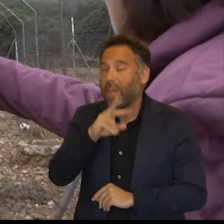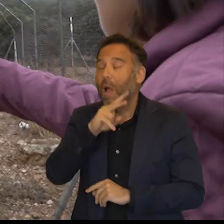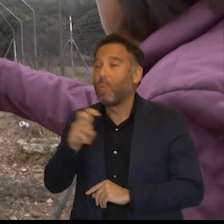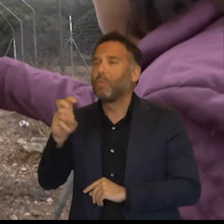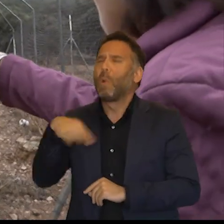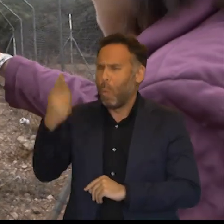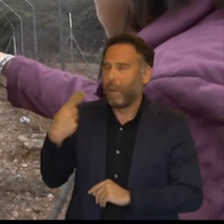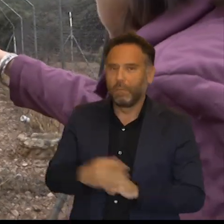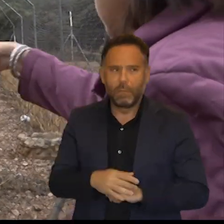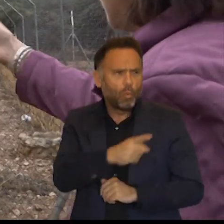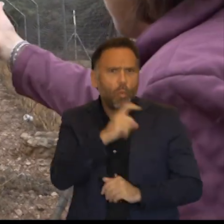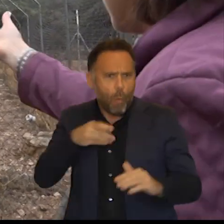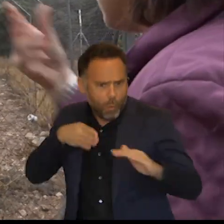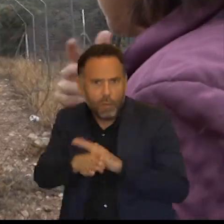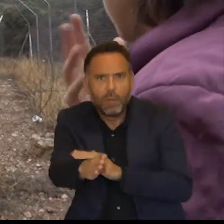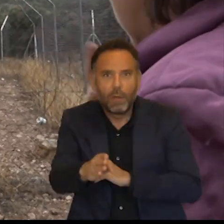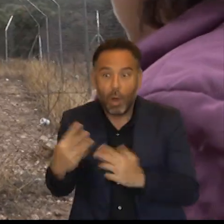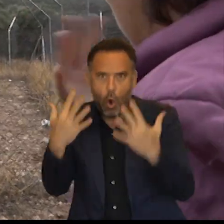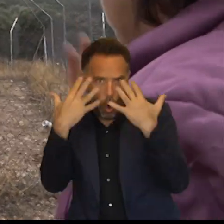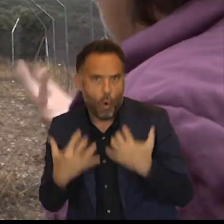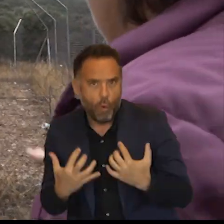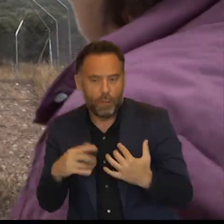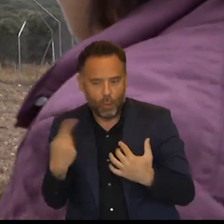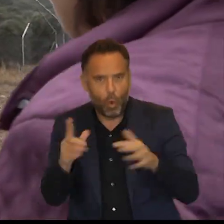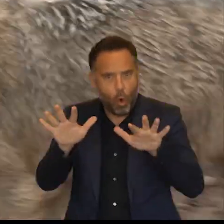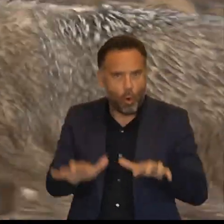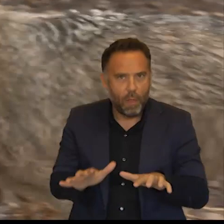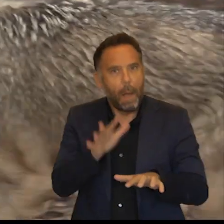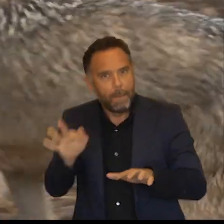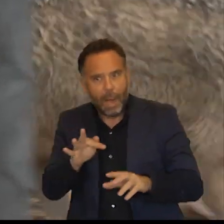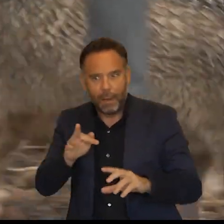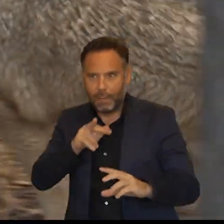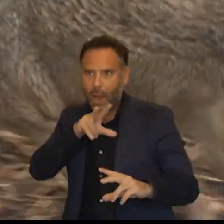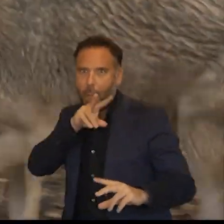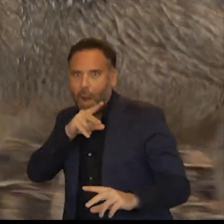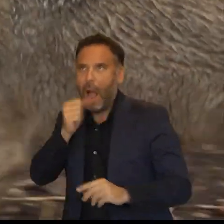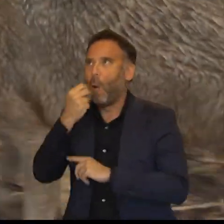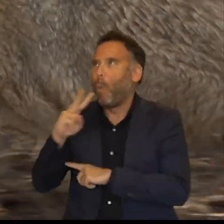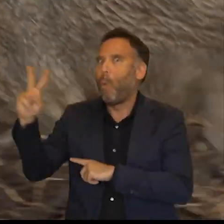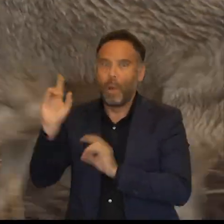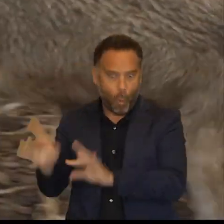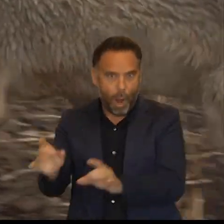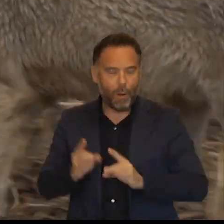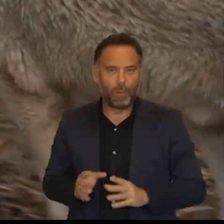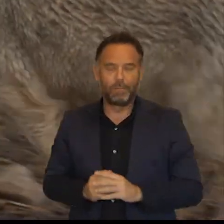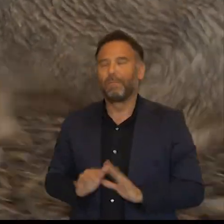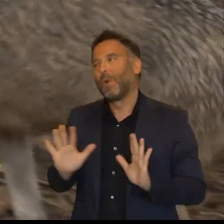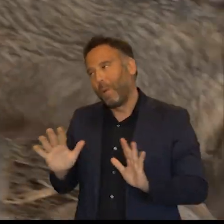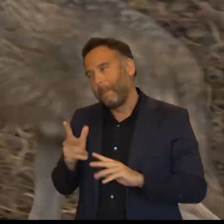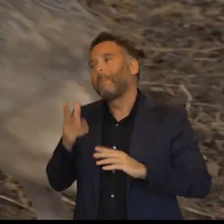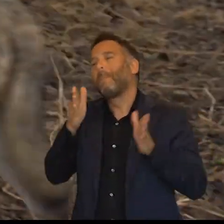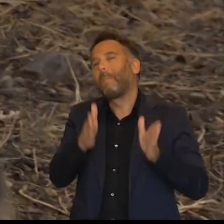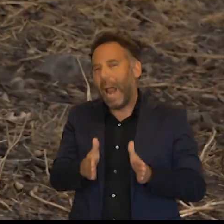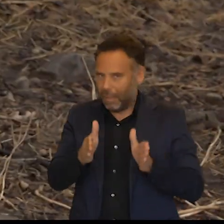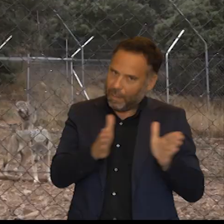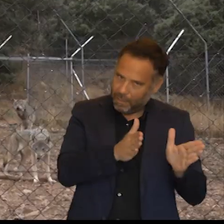les conoces, te conocen y además que sabes hablar su idioma. Vale, un parte de su idioma, parte verbal.